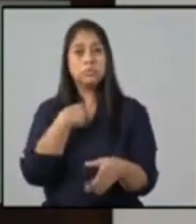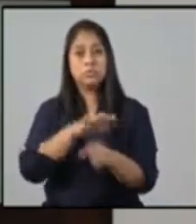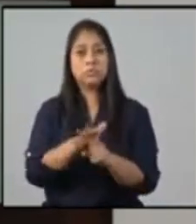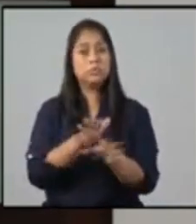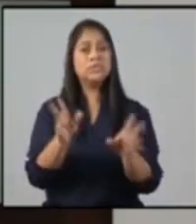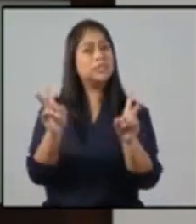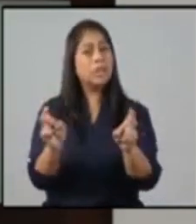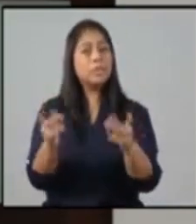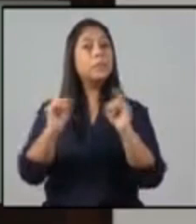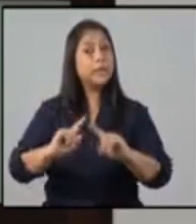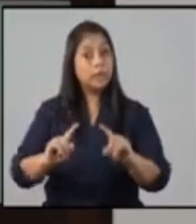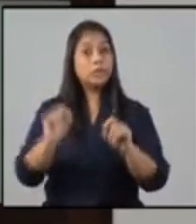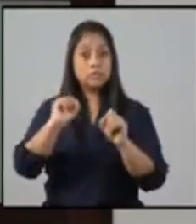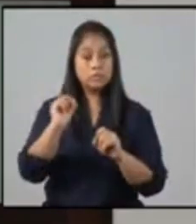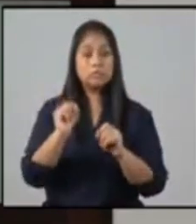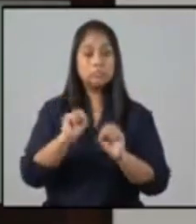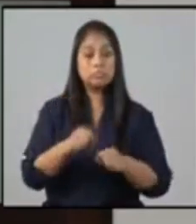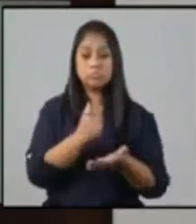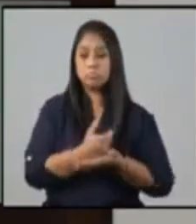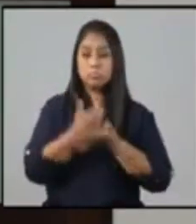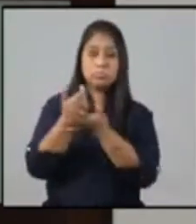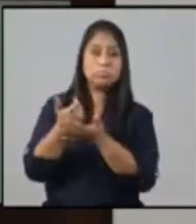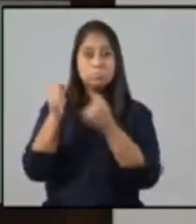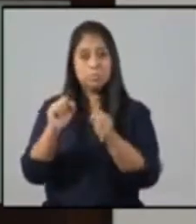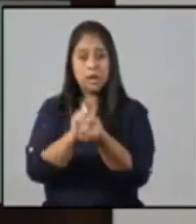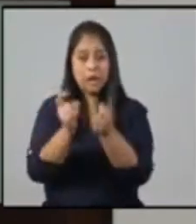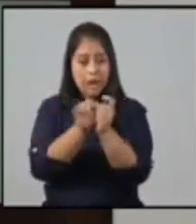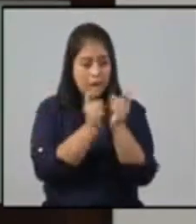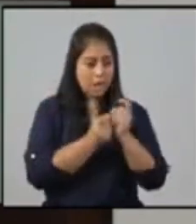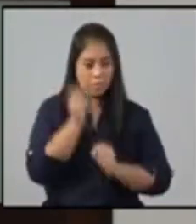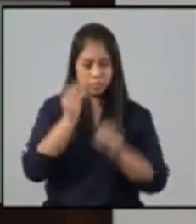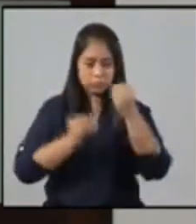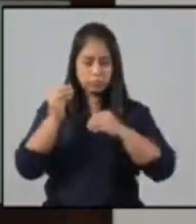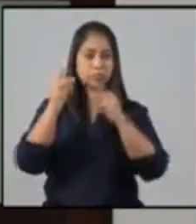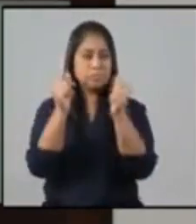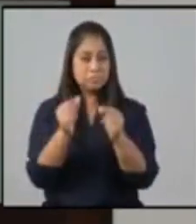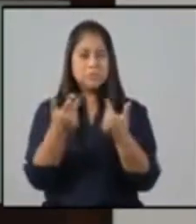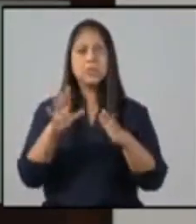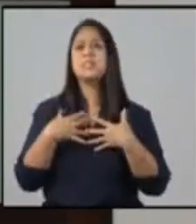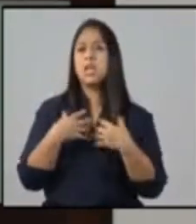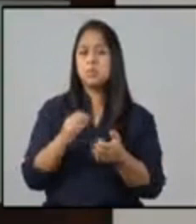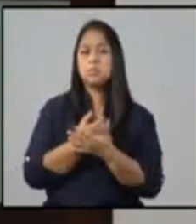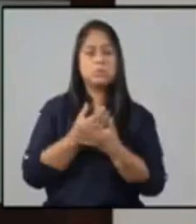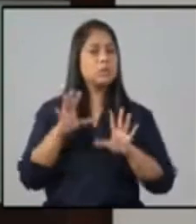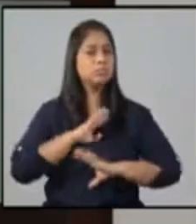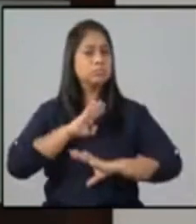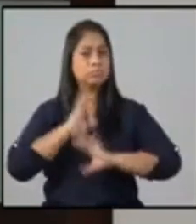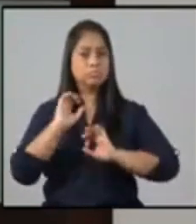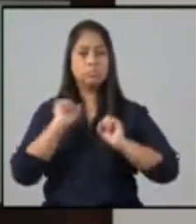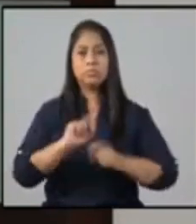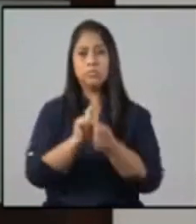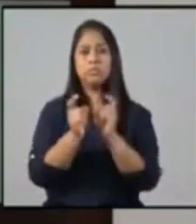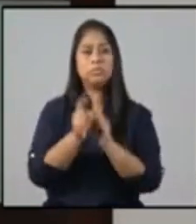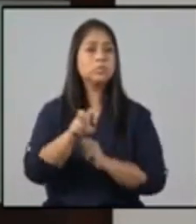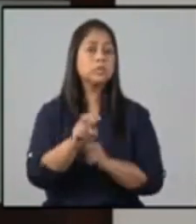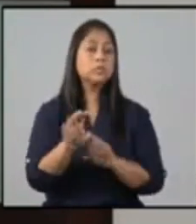ese tema, pero sí pudimos aportar unos cambios. Y teniendo salud, teniendo economía, hemos podido aportar los cambios necesarios. La